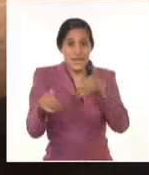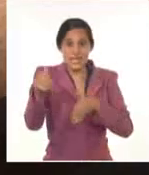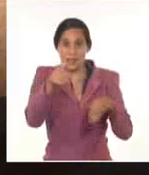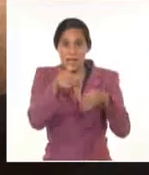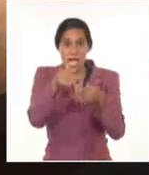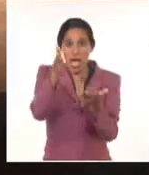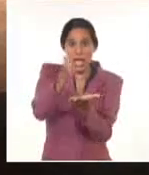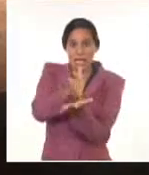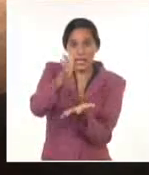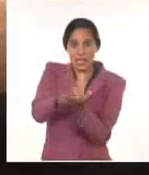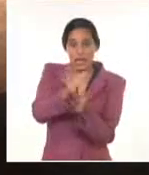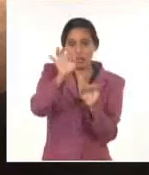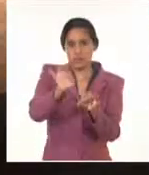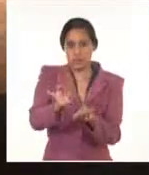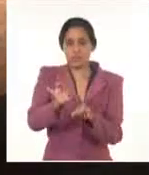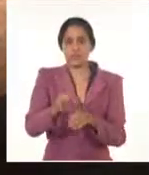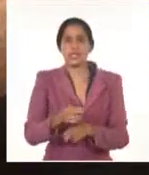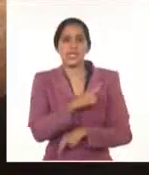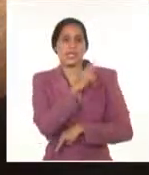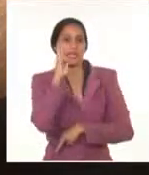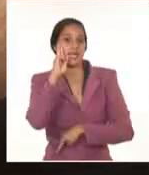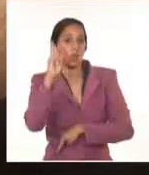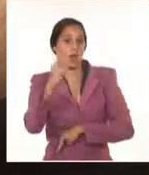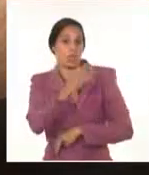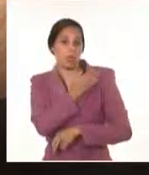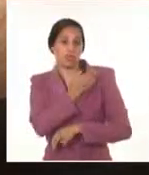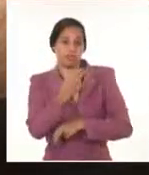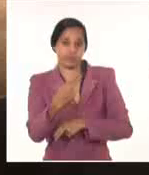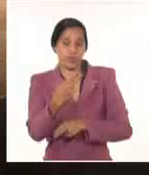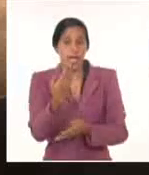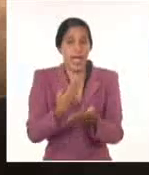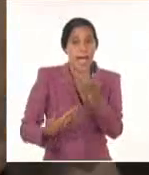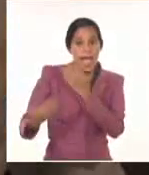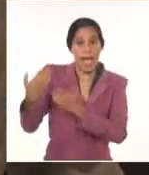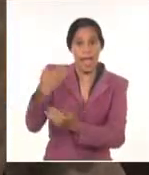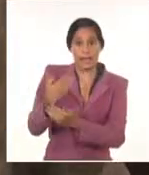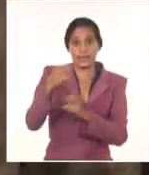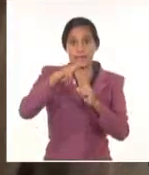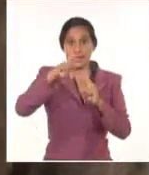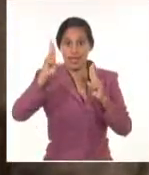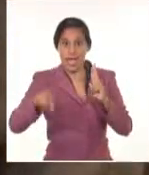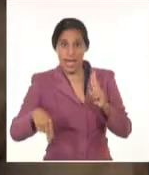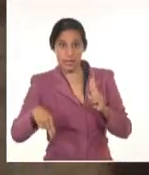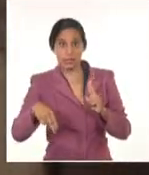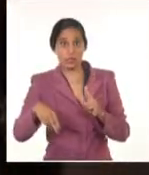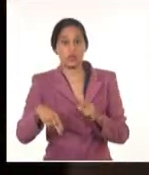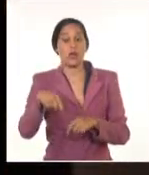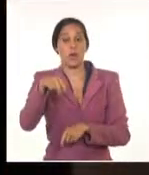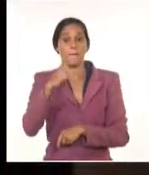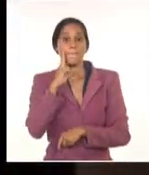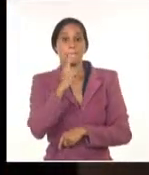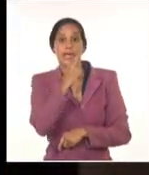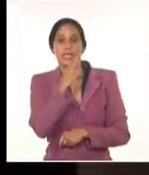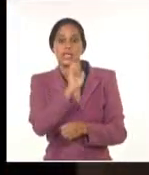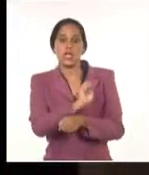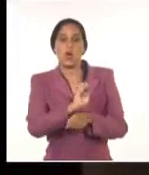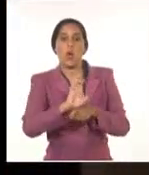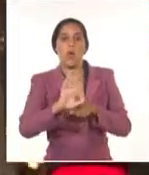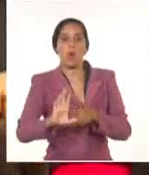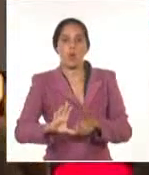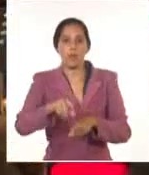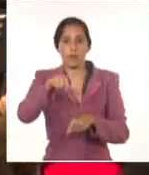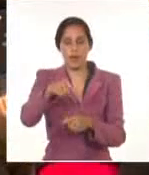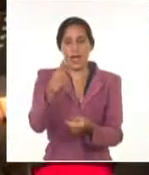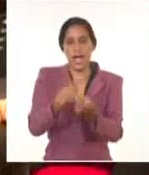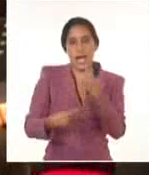magistral. Homenaje a quienes hace más de 6 décadas presentaron en el Teatro Martí la obra Voy Abajo, con la actuación de inolvidables de la